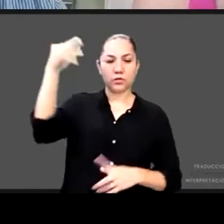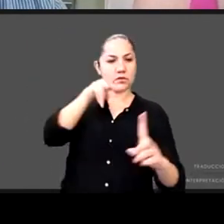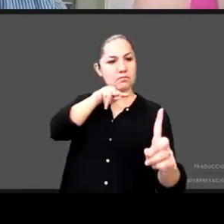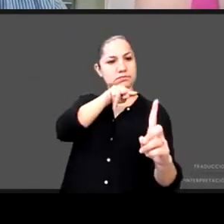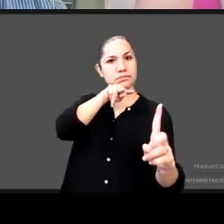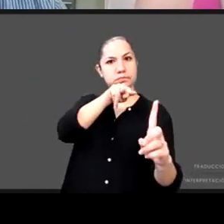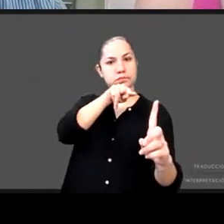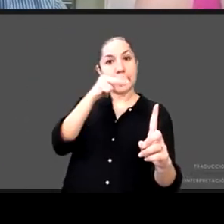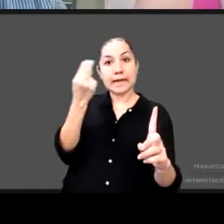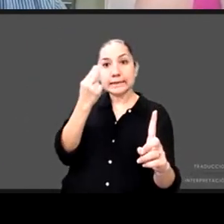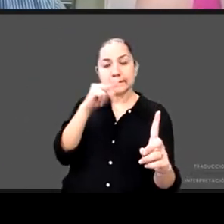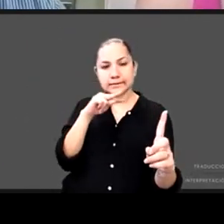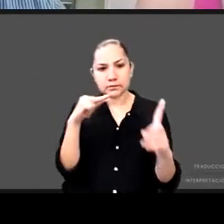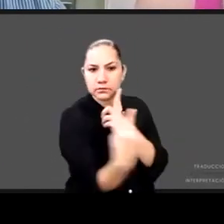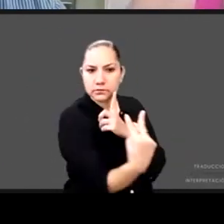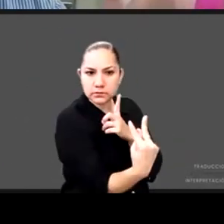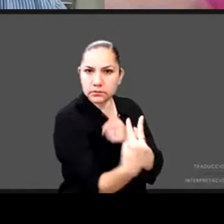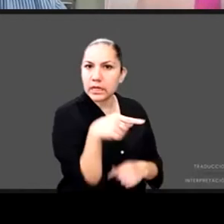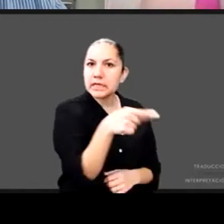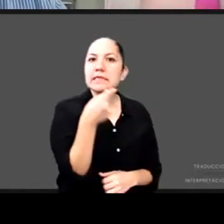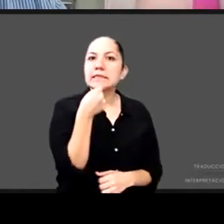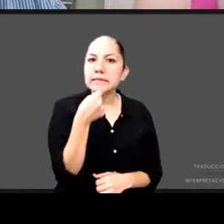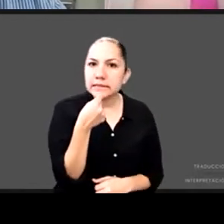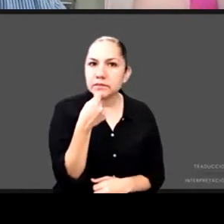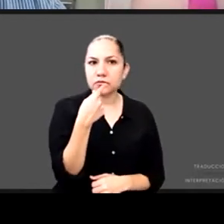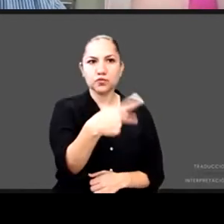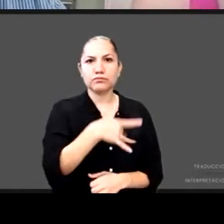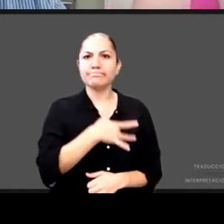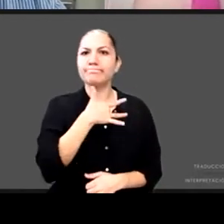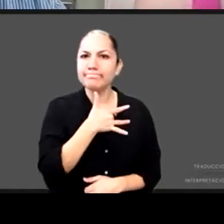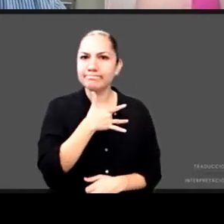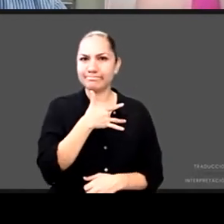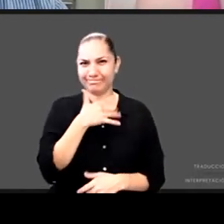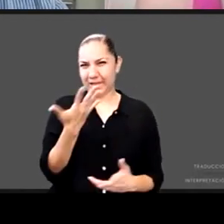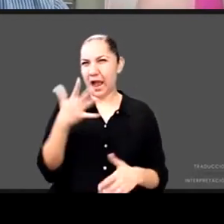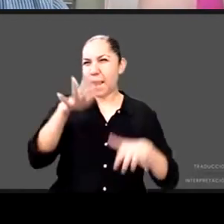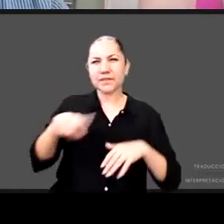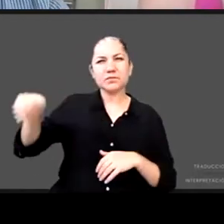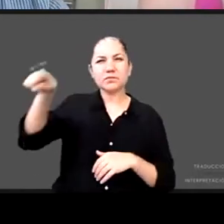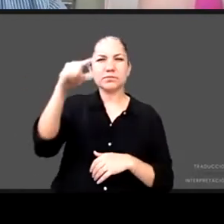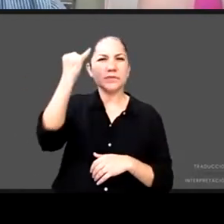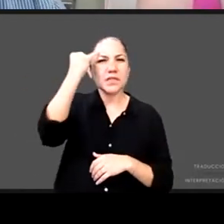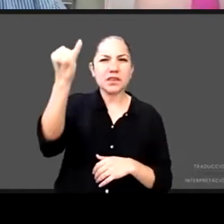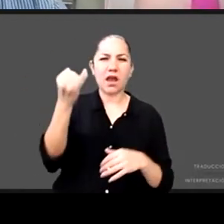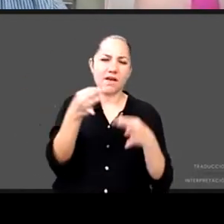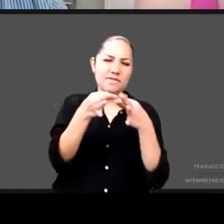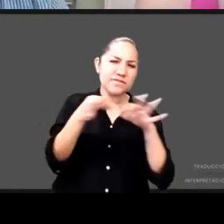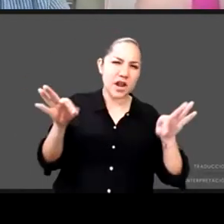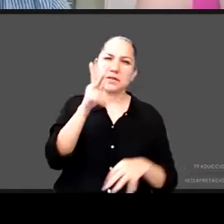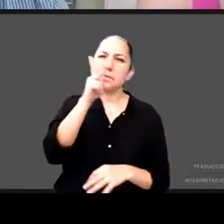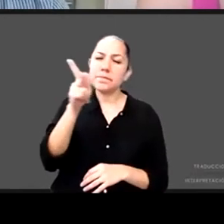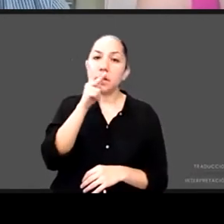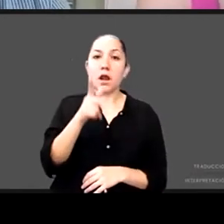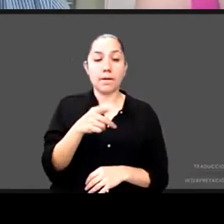Toda esta mirada que tenemos producto de refranes, ¿no? Como eso de cría cuervos y te sacarán los ojos, o árbol que crece torcido,